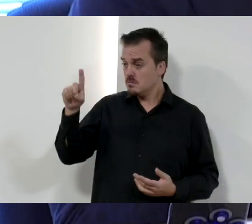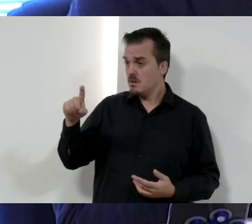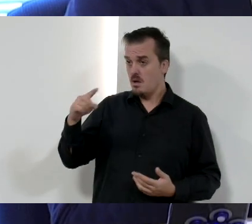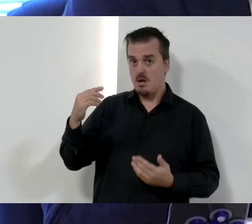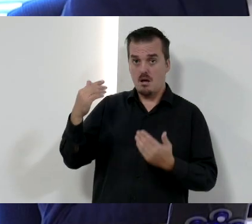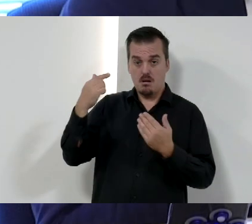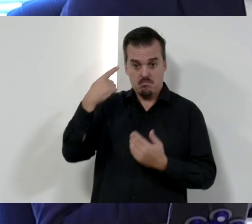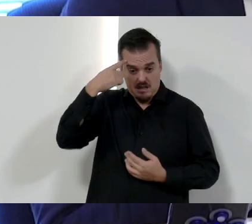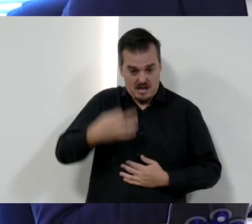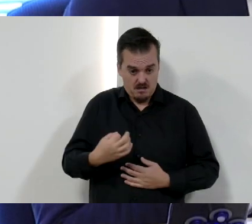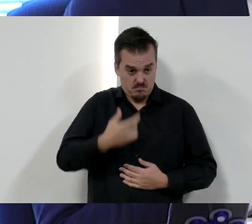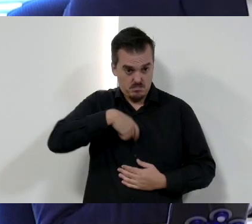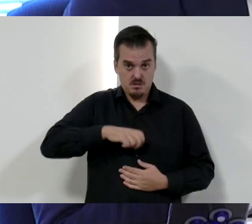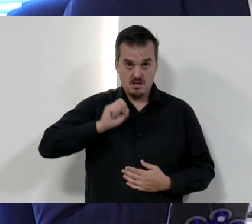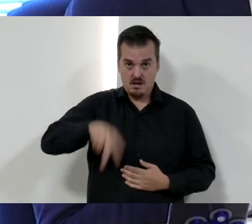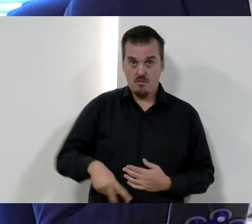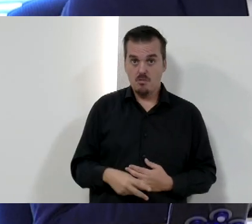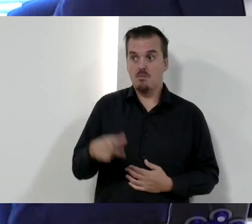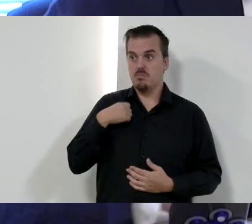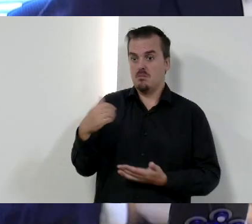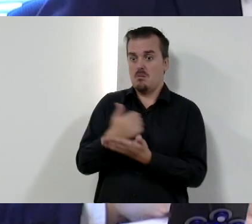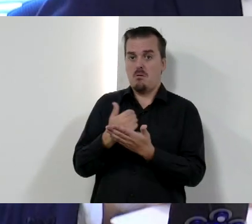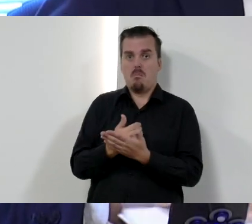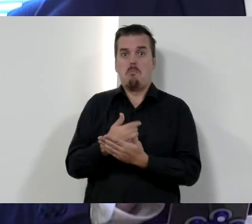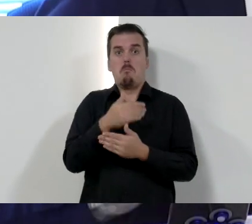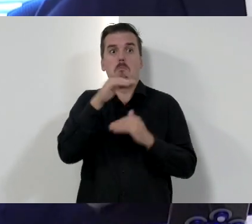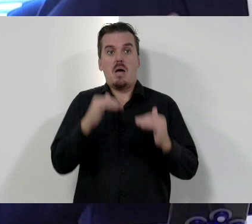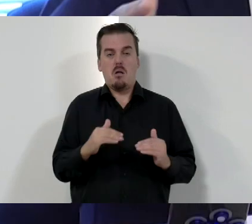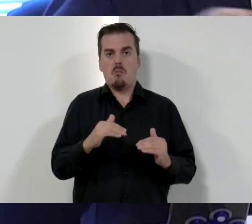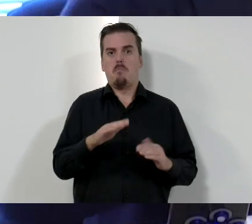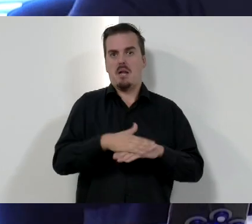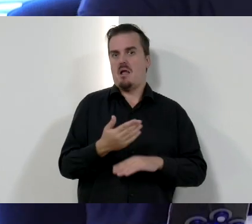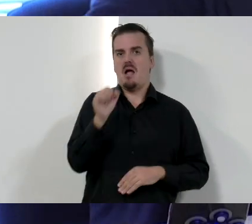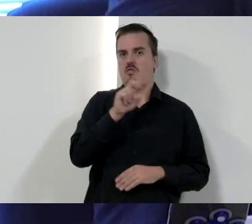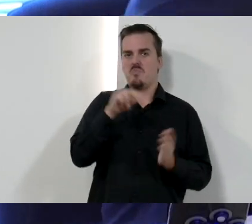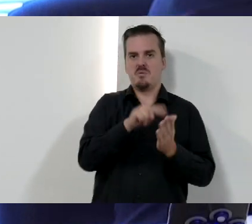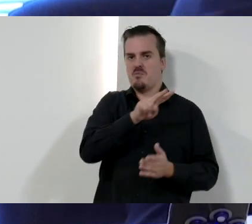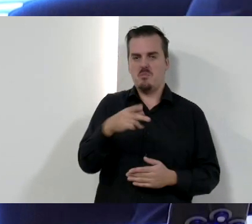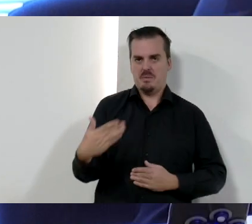aprobasen, asumiríamos el efecto en la recaudación para el año 2023. Nada más.